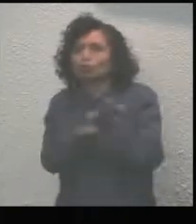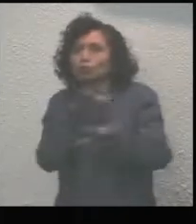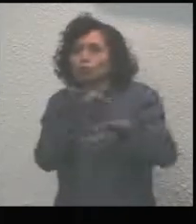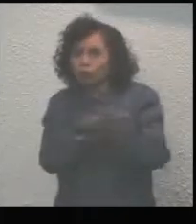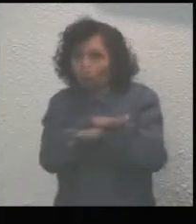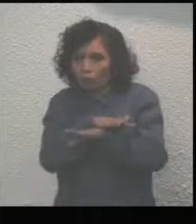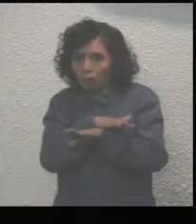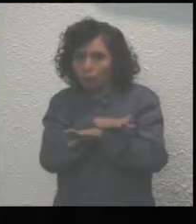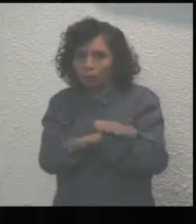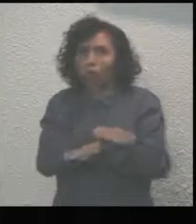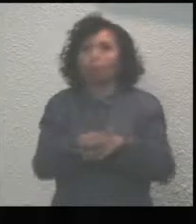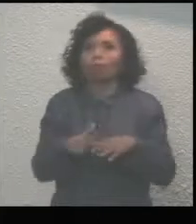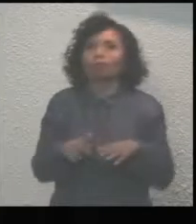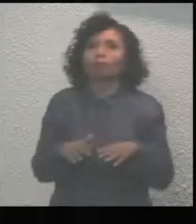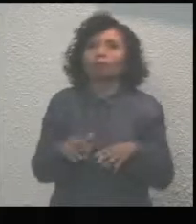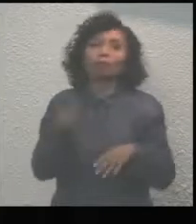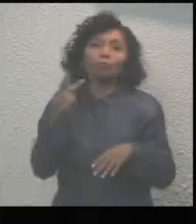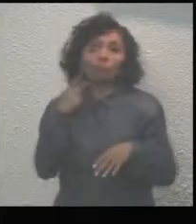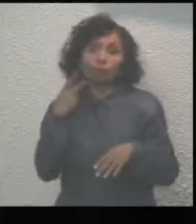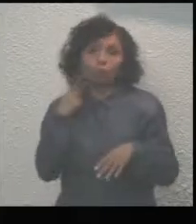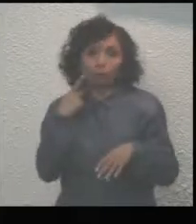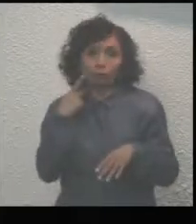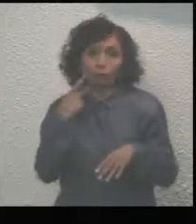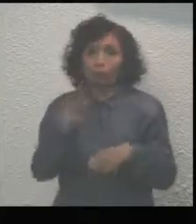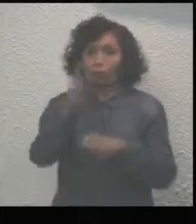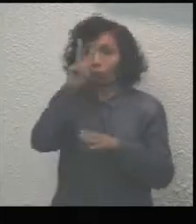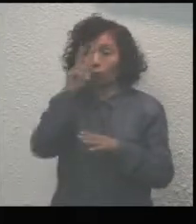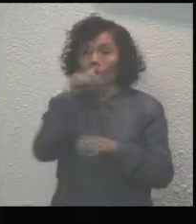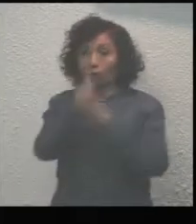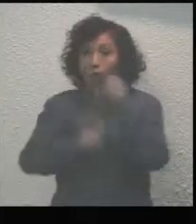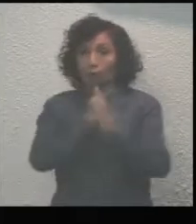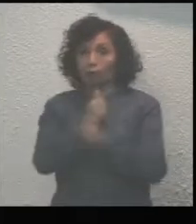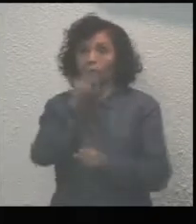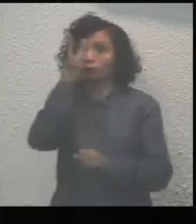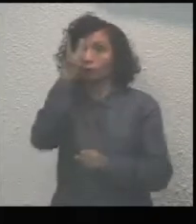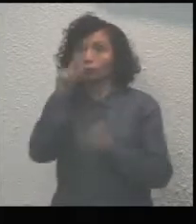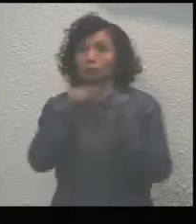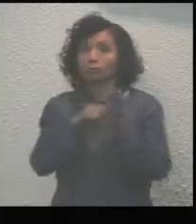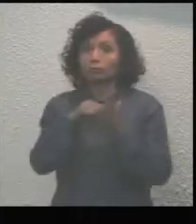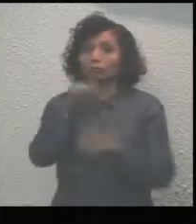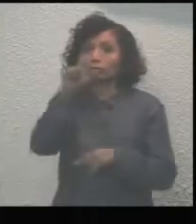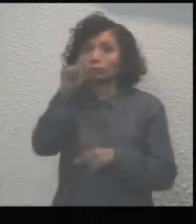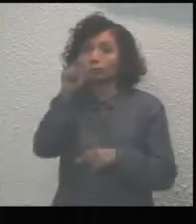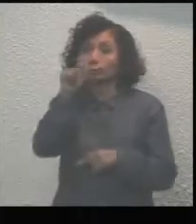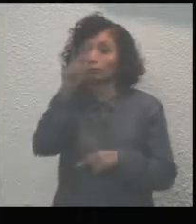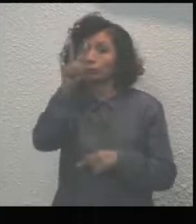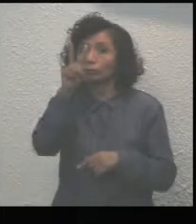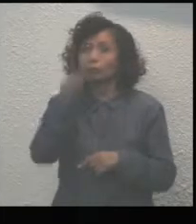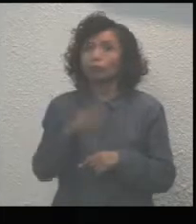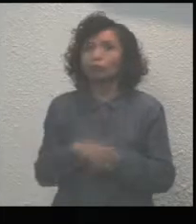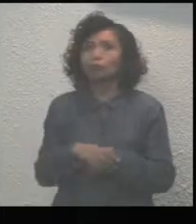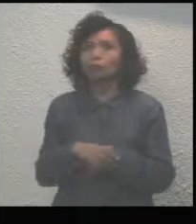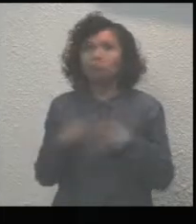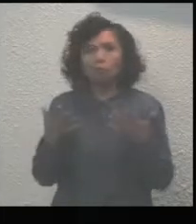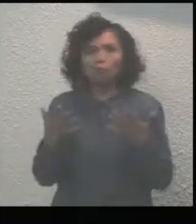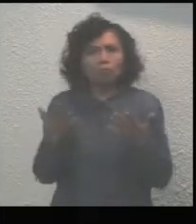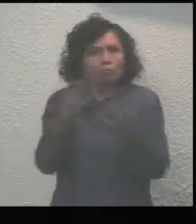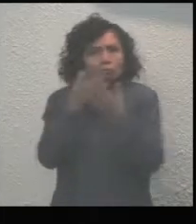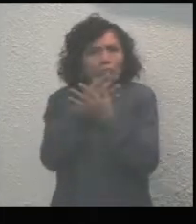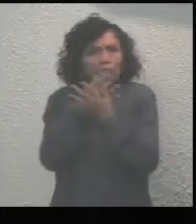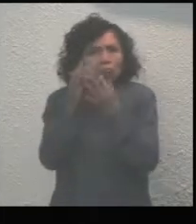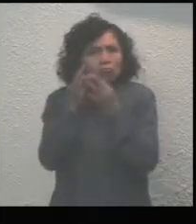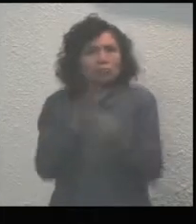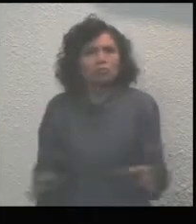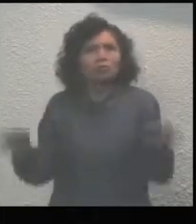Poder Ejecutivo. El año 2022 ha significado un importante mensaje para miles